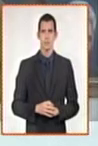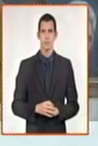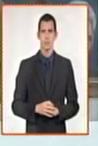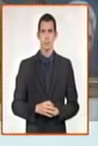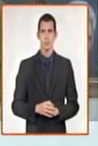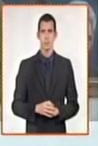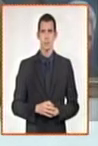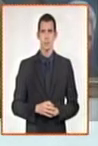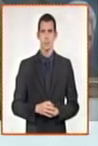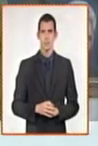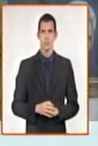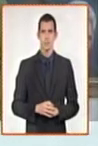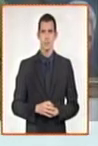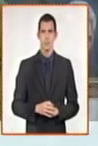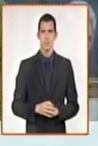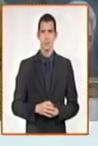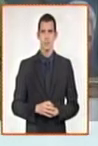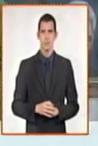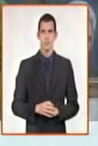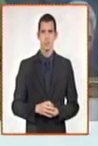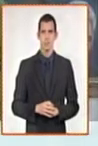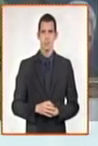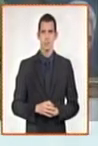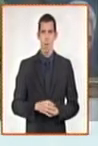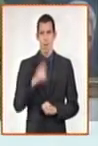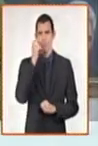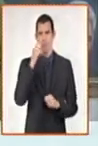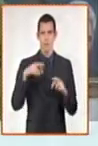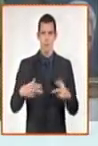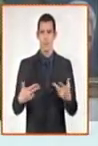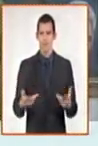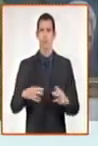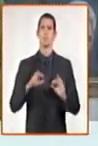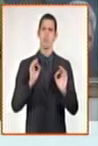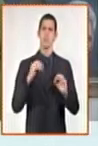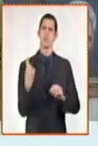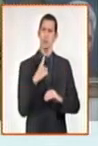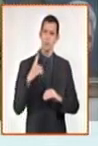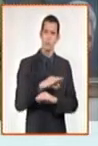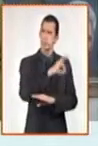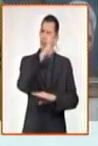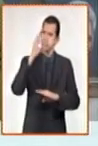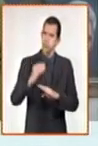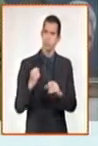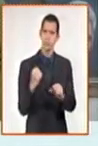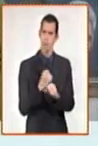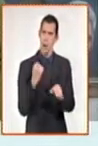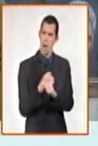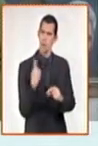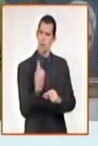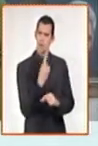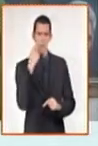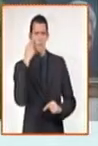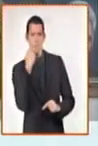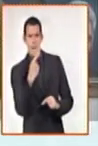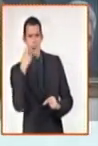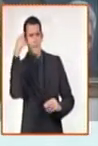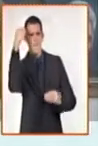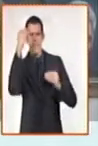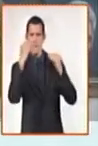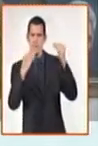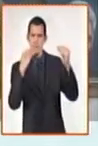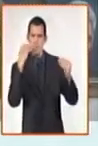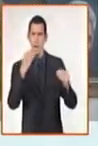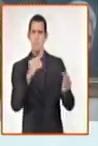Trabajando, vinculado en todos los territorios, prácticamente desde nuestra estructura. Hoy estuvimos en casi la mitad de los municipios de la provincia, concentrados fundamentalmente en los municipios que